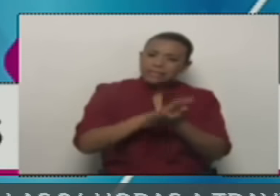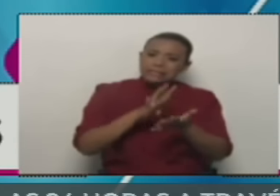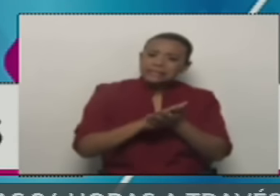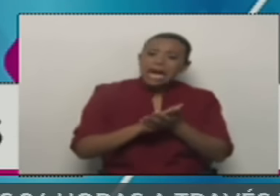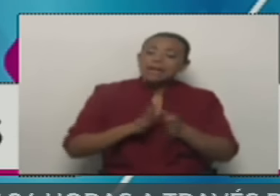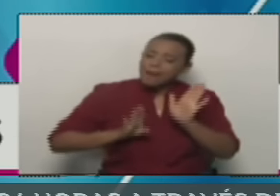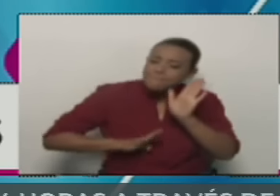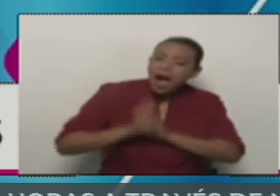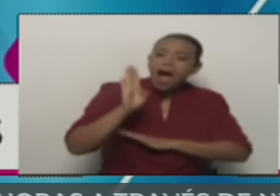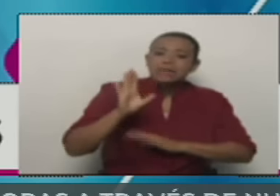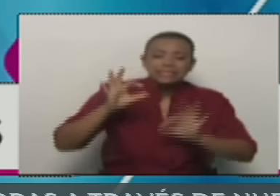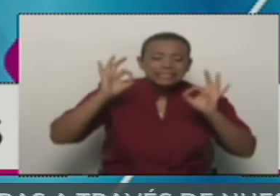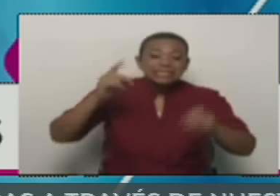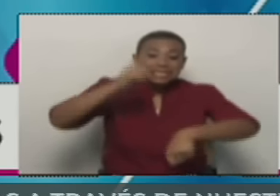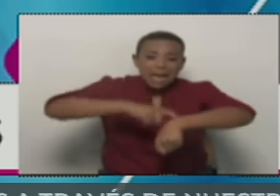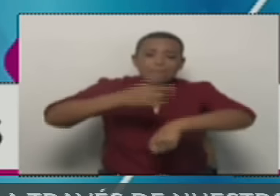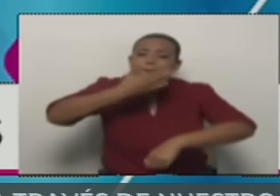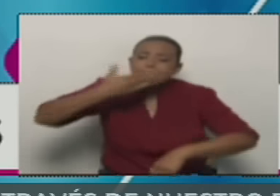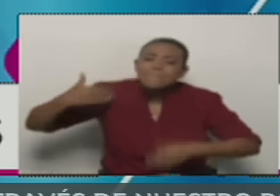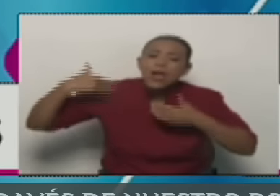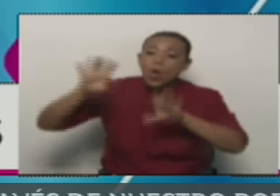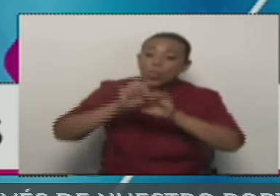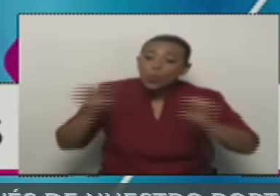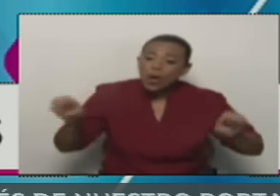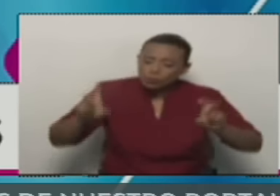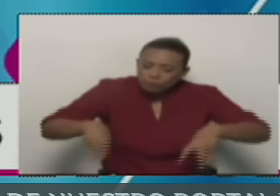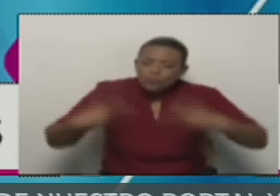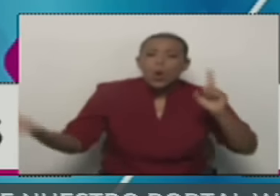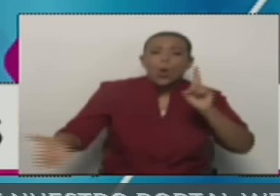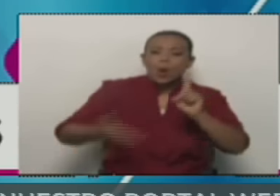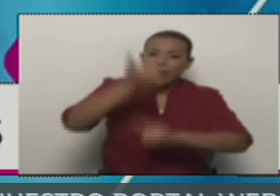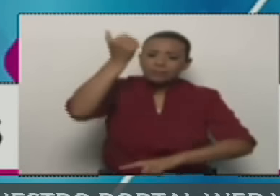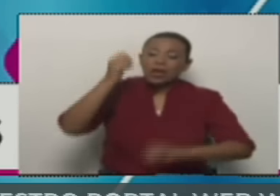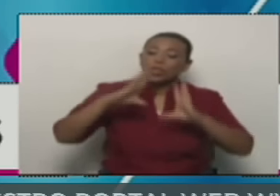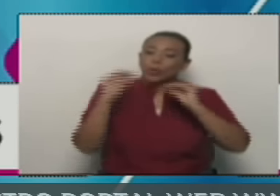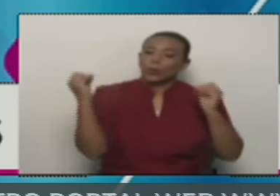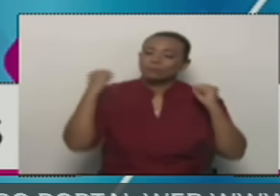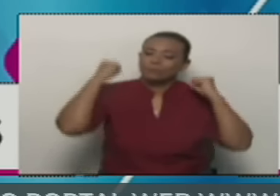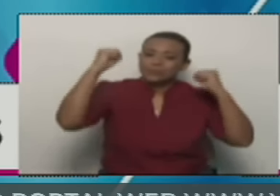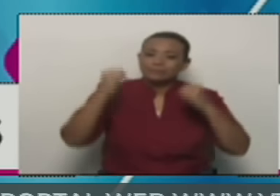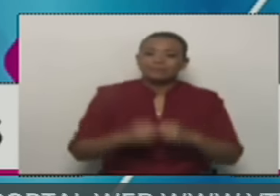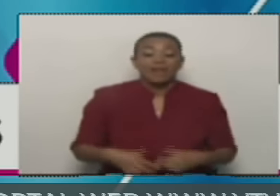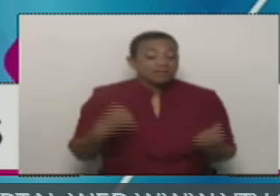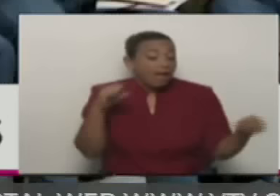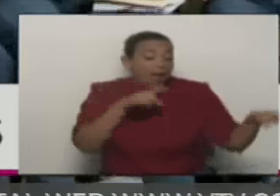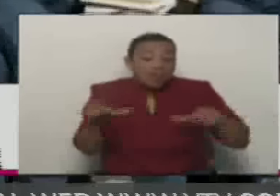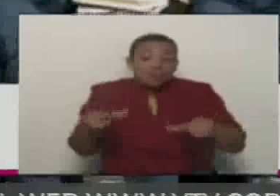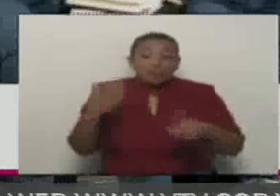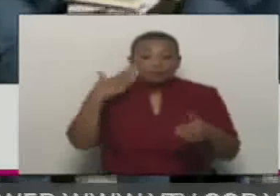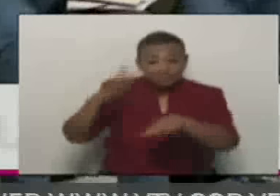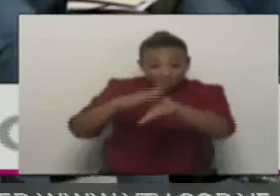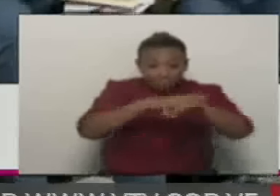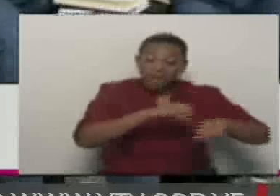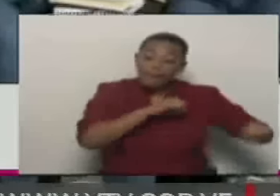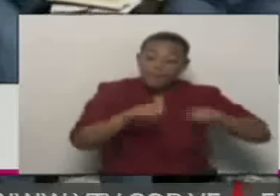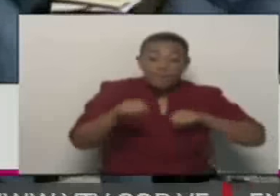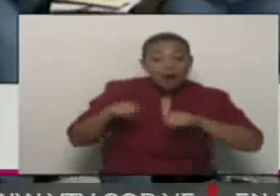vamos para tiempos mejores. Con la educación lo lograremos todo. Así que a prepararse. Bueno, Héctor